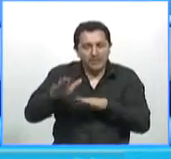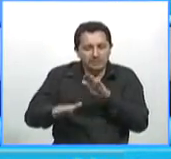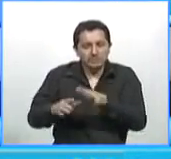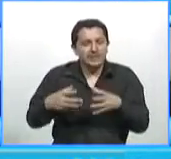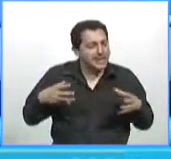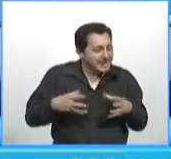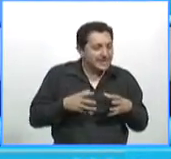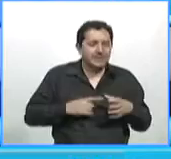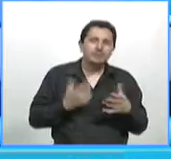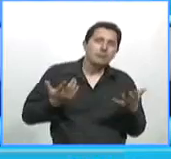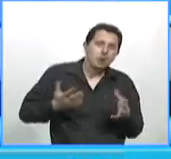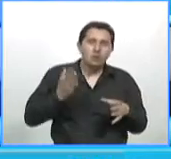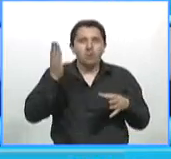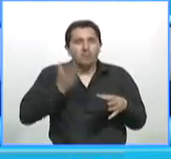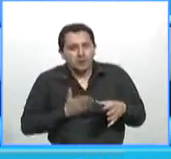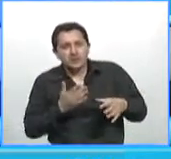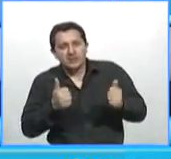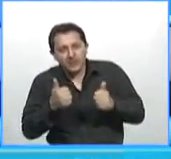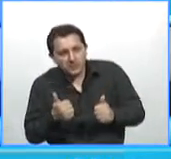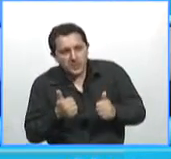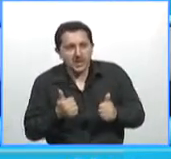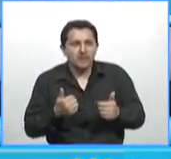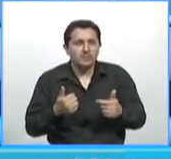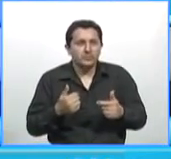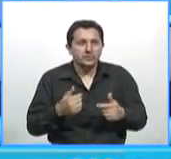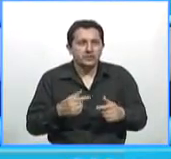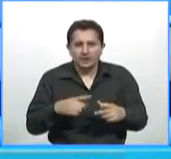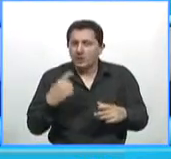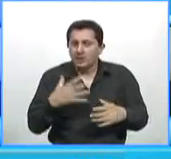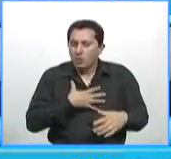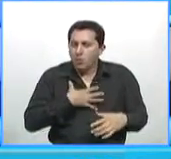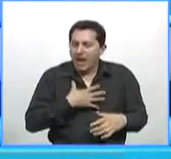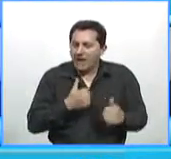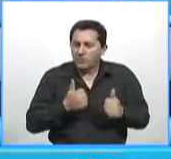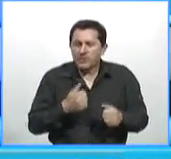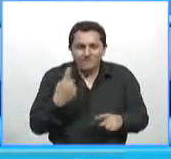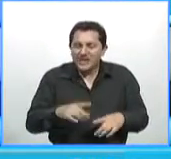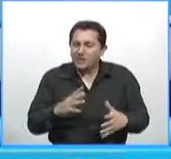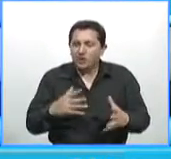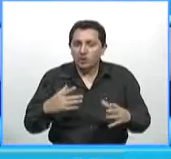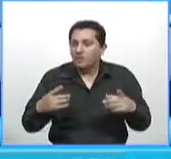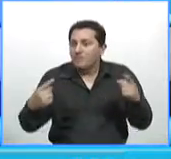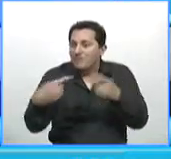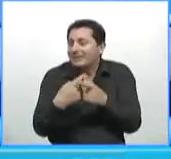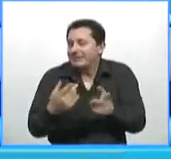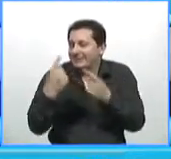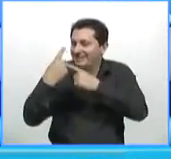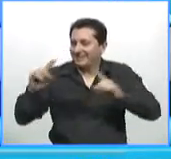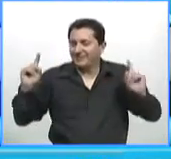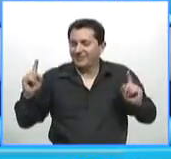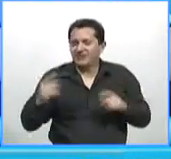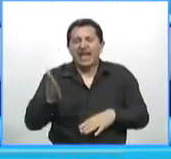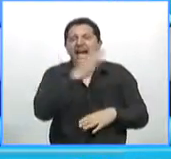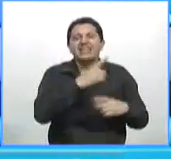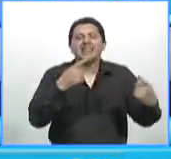ciento como para encararlo y lo humano y estábamos re bien, pero en el juego no sabíamos con qué nos íbamos a encontrar porque habíamos jugado